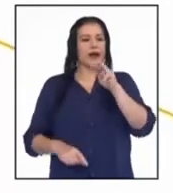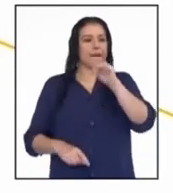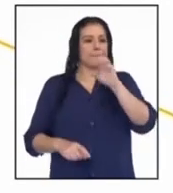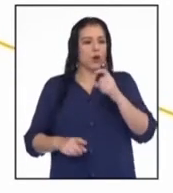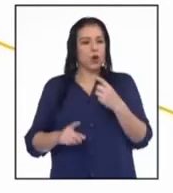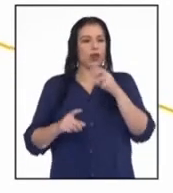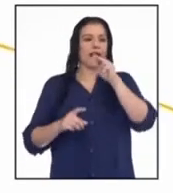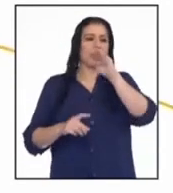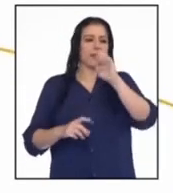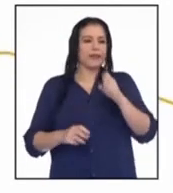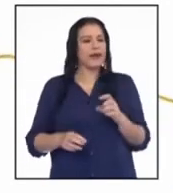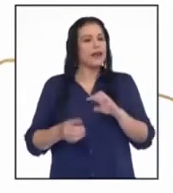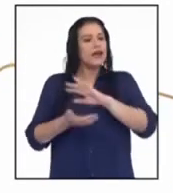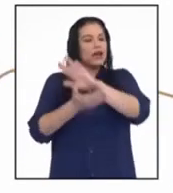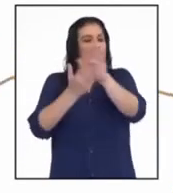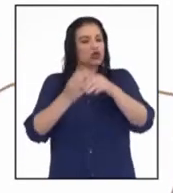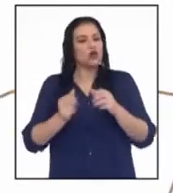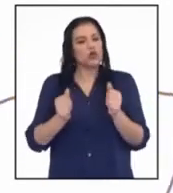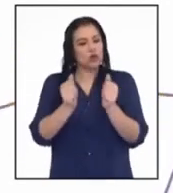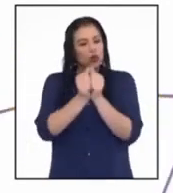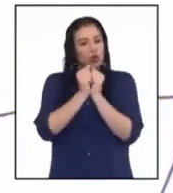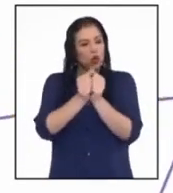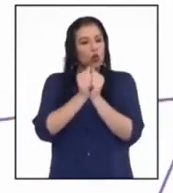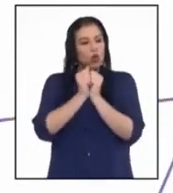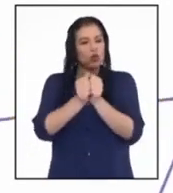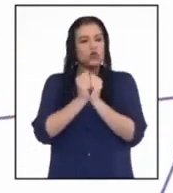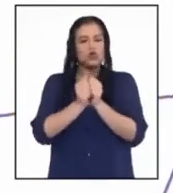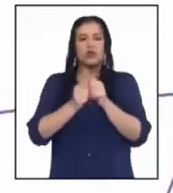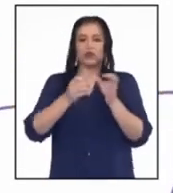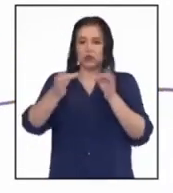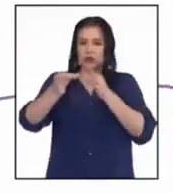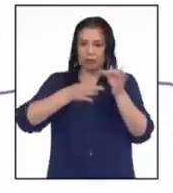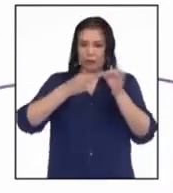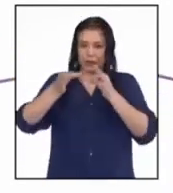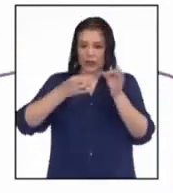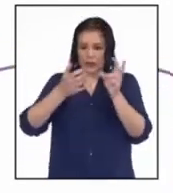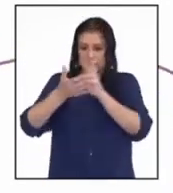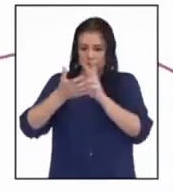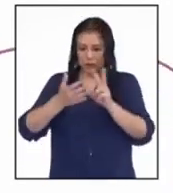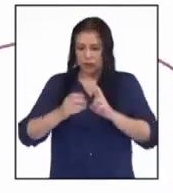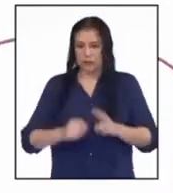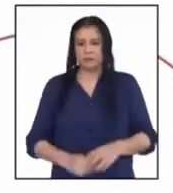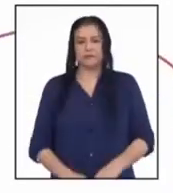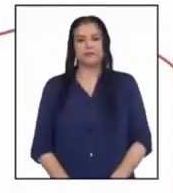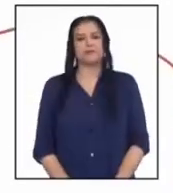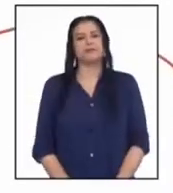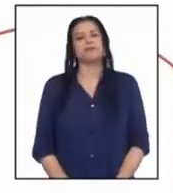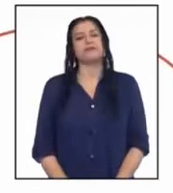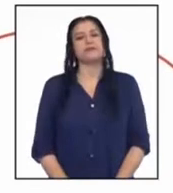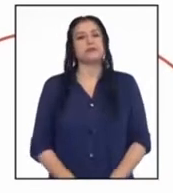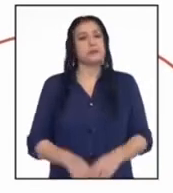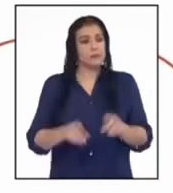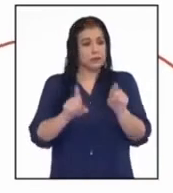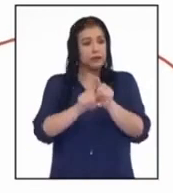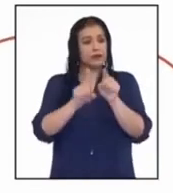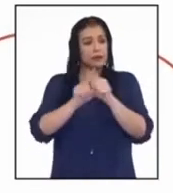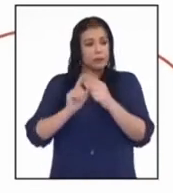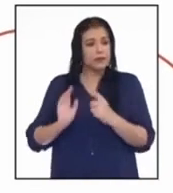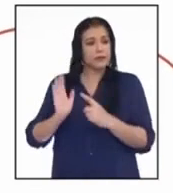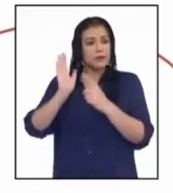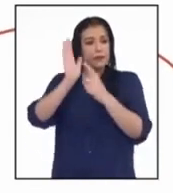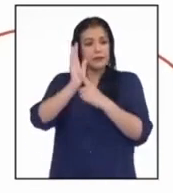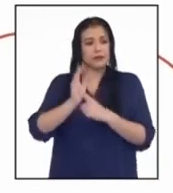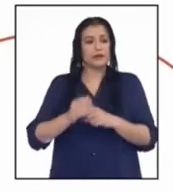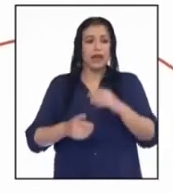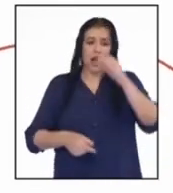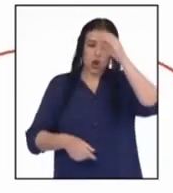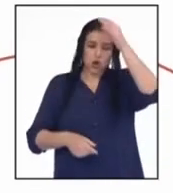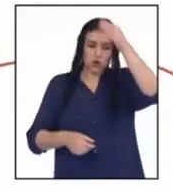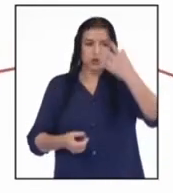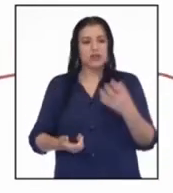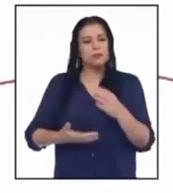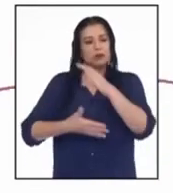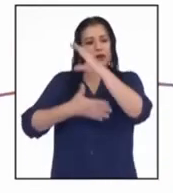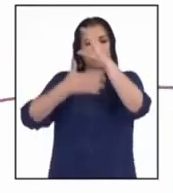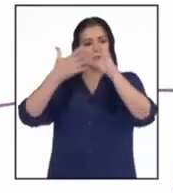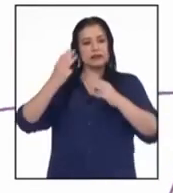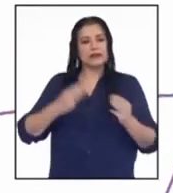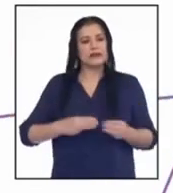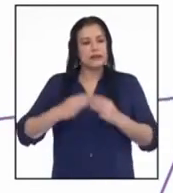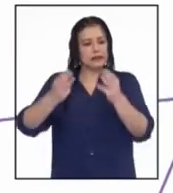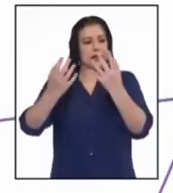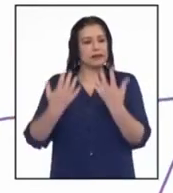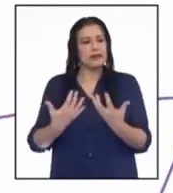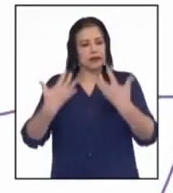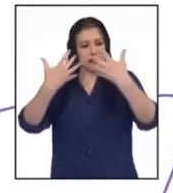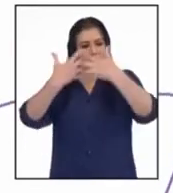mediana. Todo esto debe ir acompañado de su debida lectura e interpretación. Deben presentar los conceptos, propiedades y